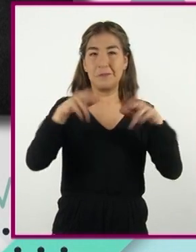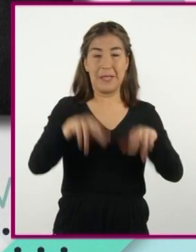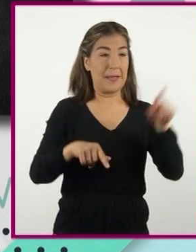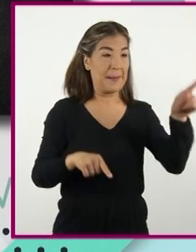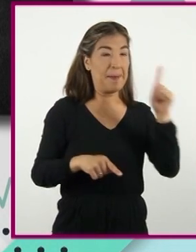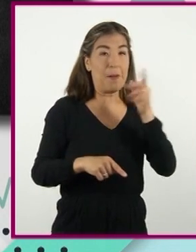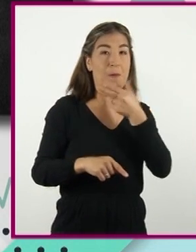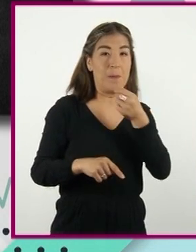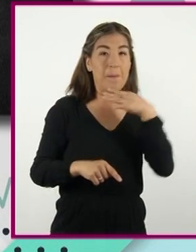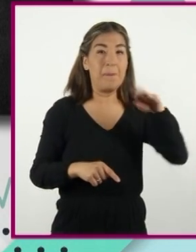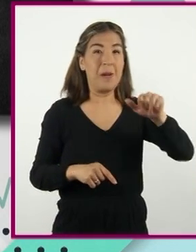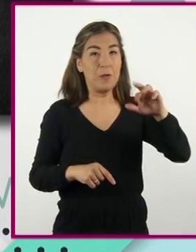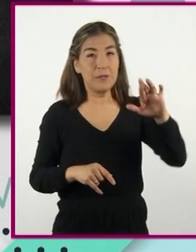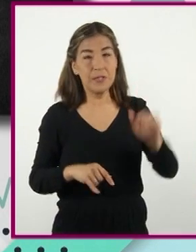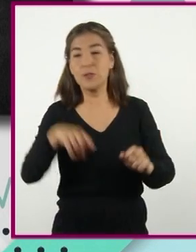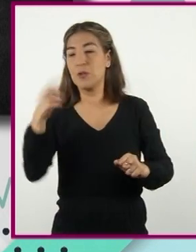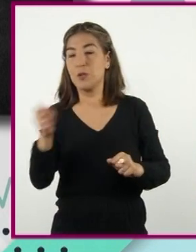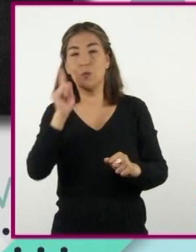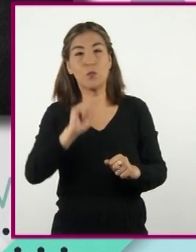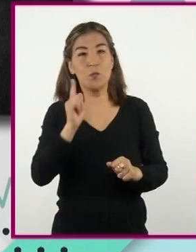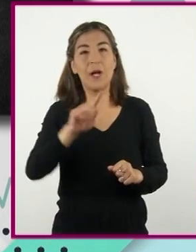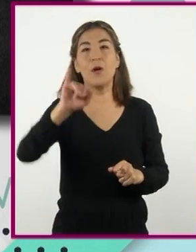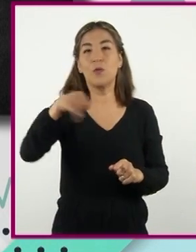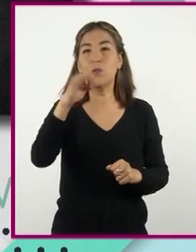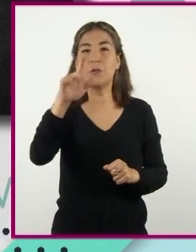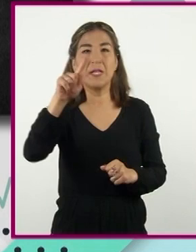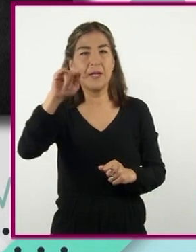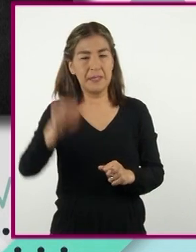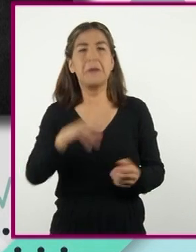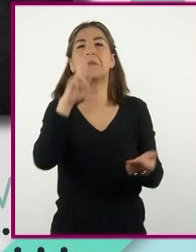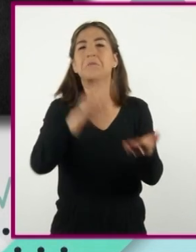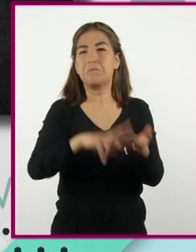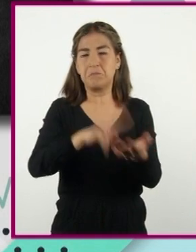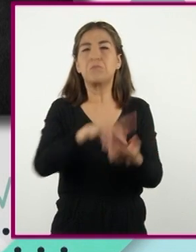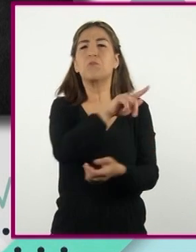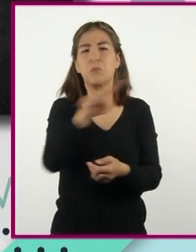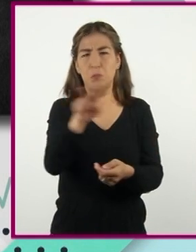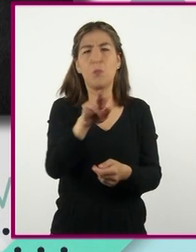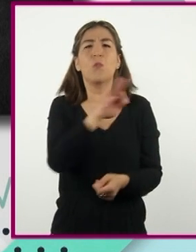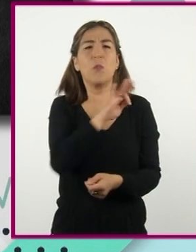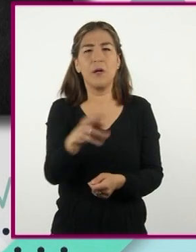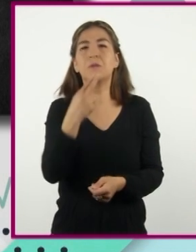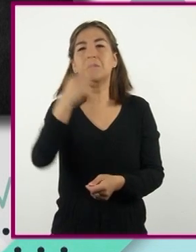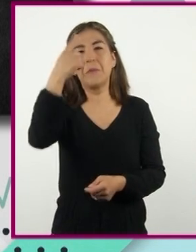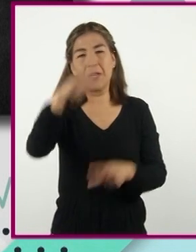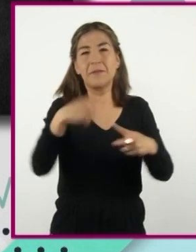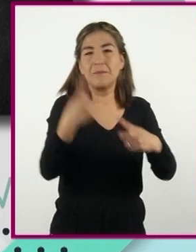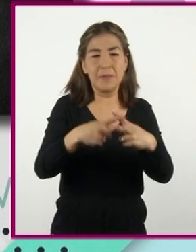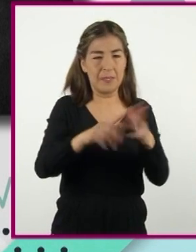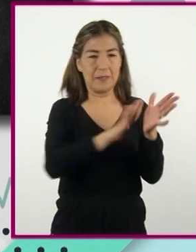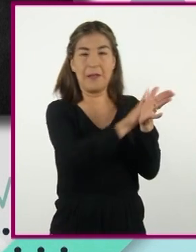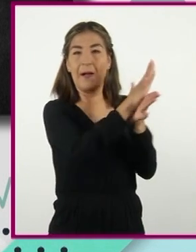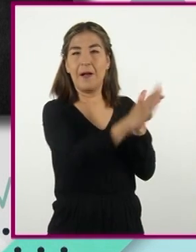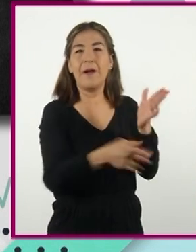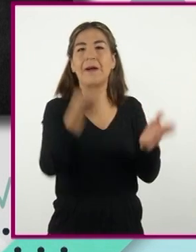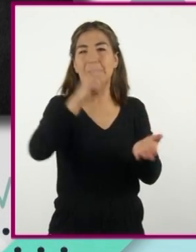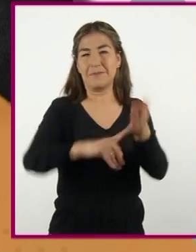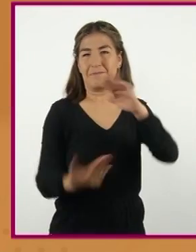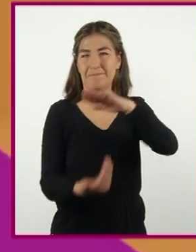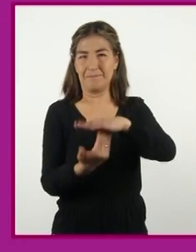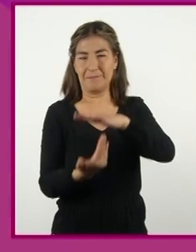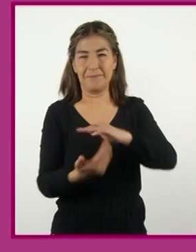Mauricio y Julieta encontraron son equivalentes y se puede utilizar cualquiera de ellas para calcular el área de la cubierta de las